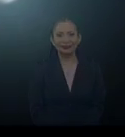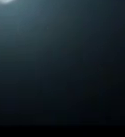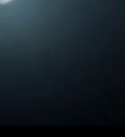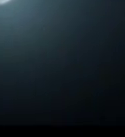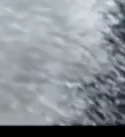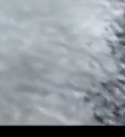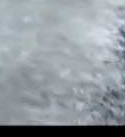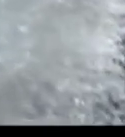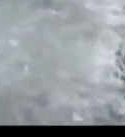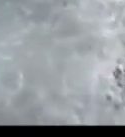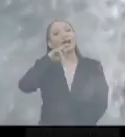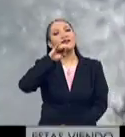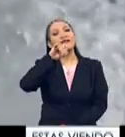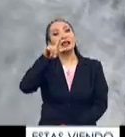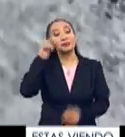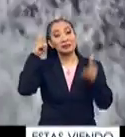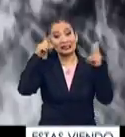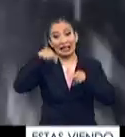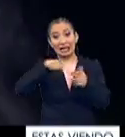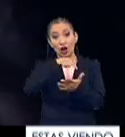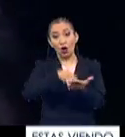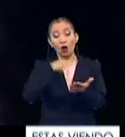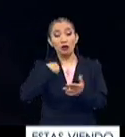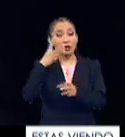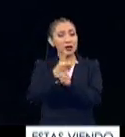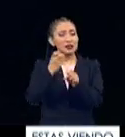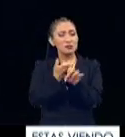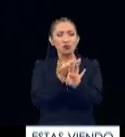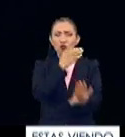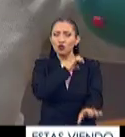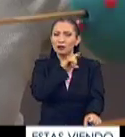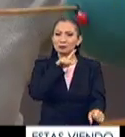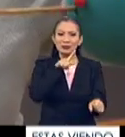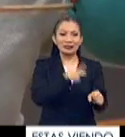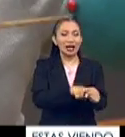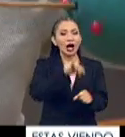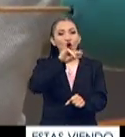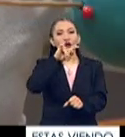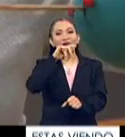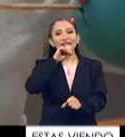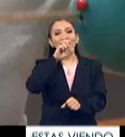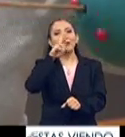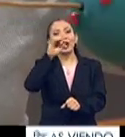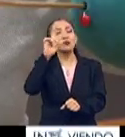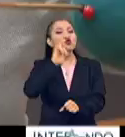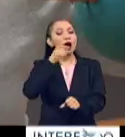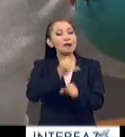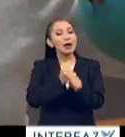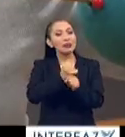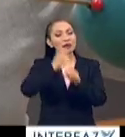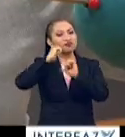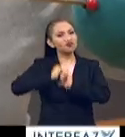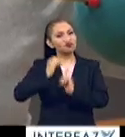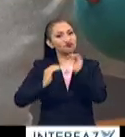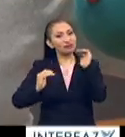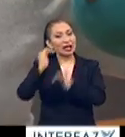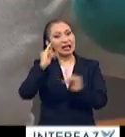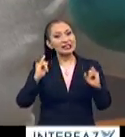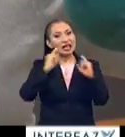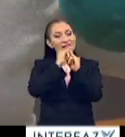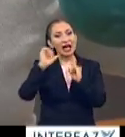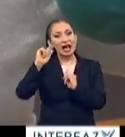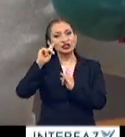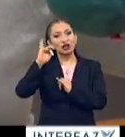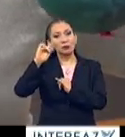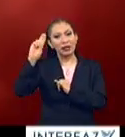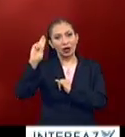Hoy en Interfaz, nos visita en el estudio una invitada muy especial, Julieta Fierro, investigadora titular del Instituto de